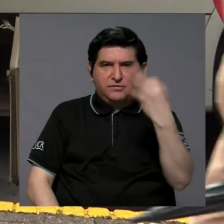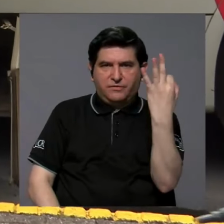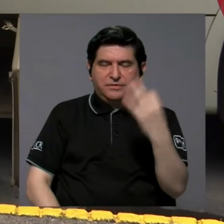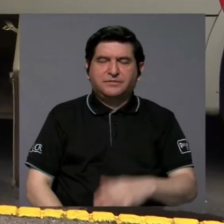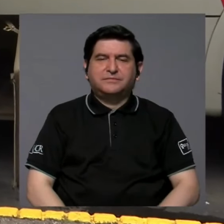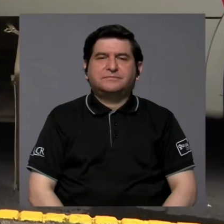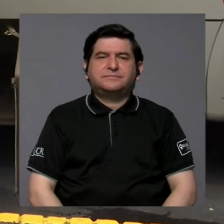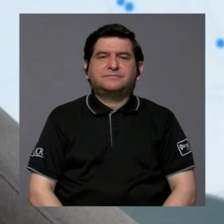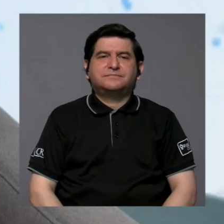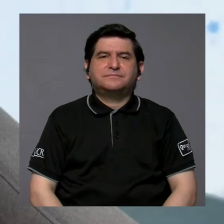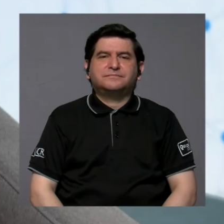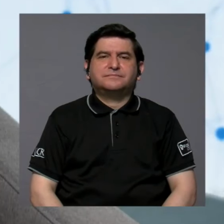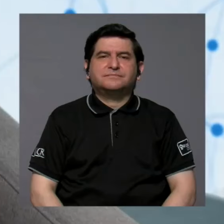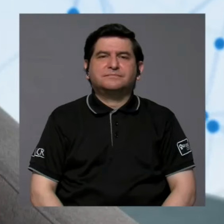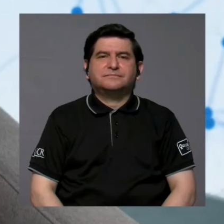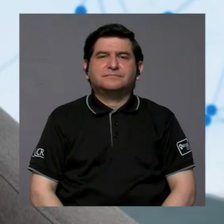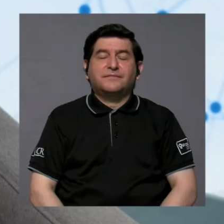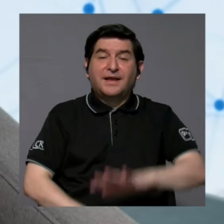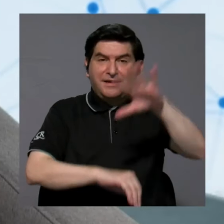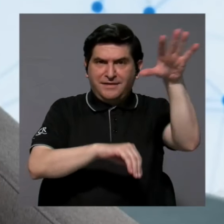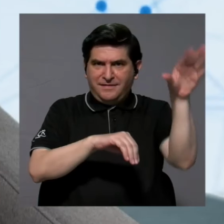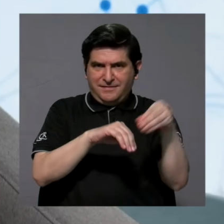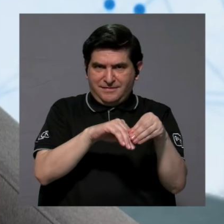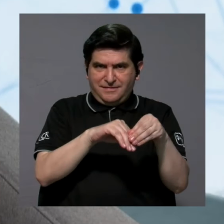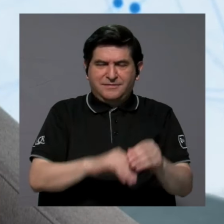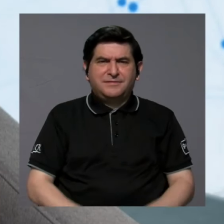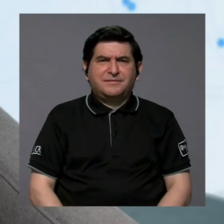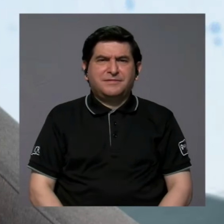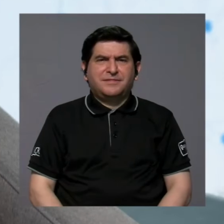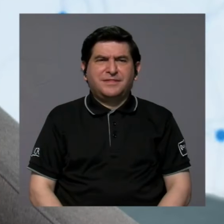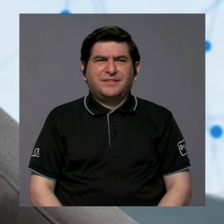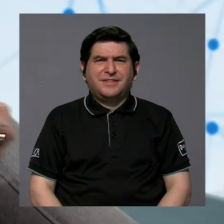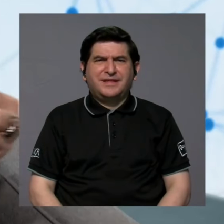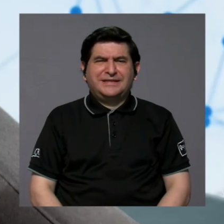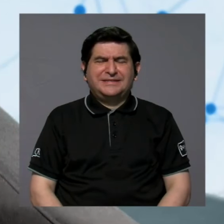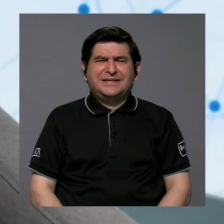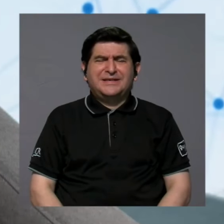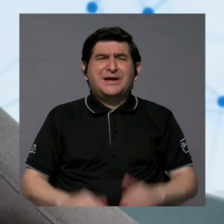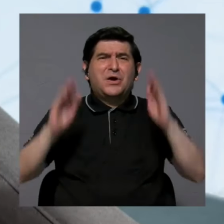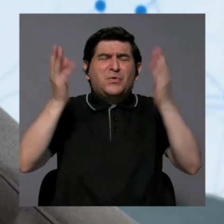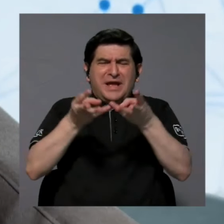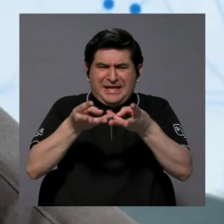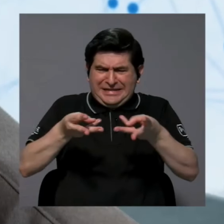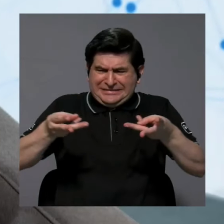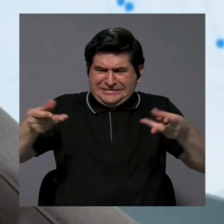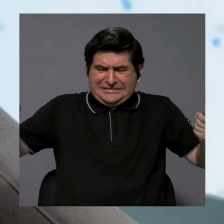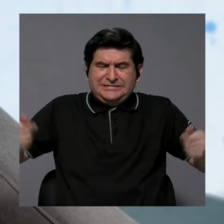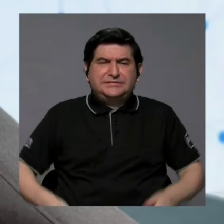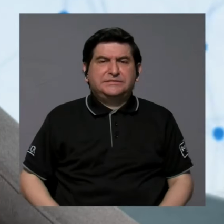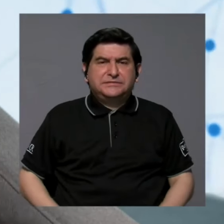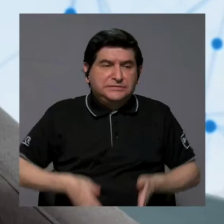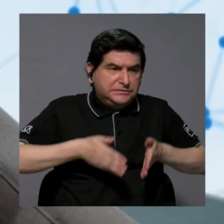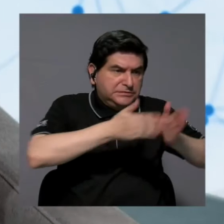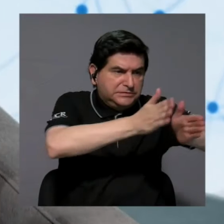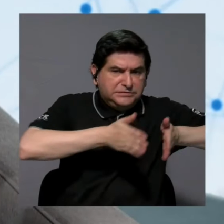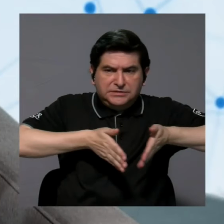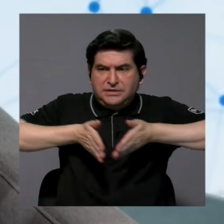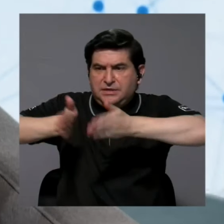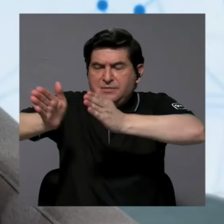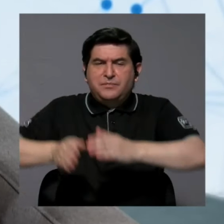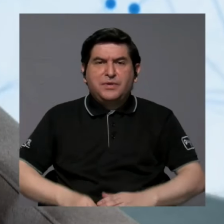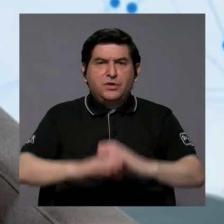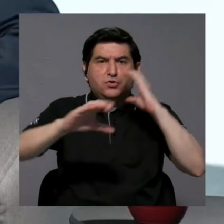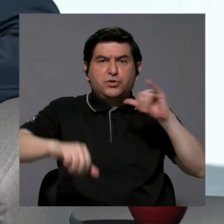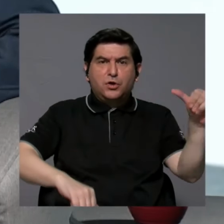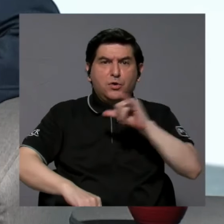moverse. Además, hay una gran desintegración, ¿verdad? Tenemos rutas de autobuses que